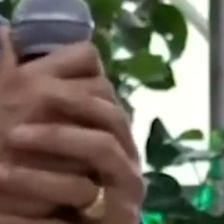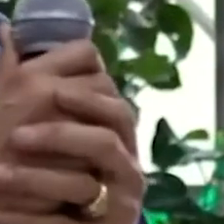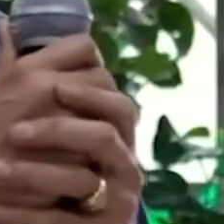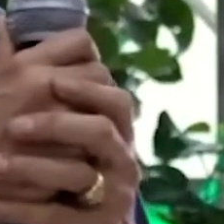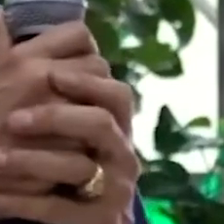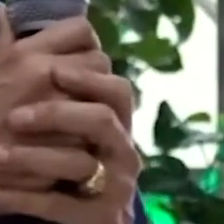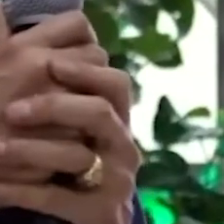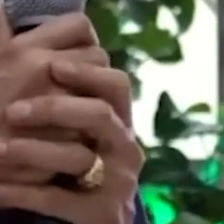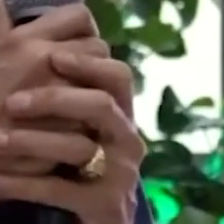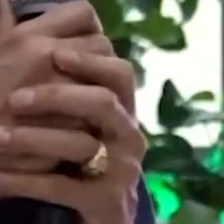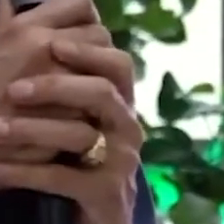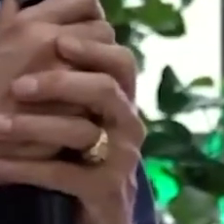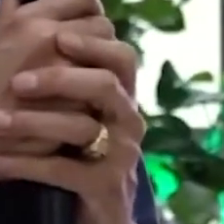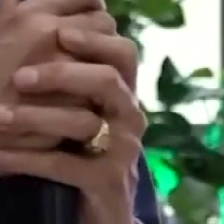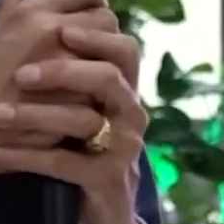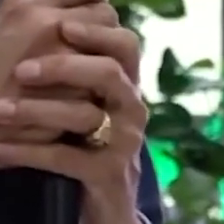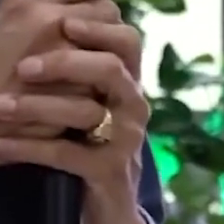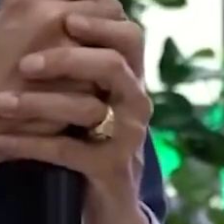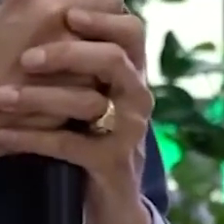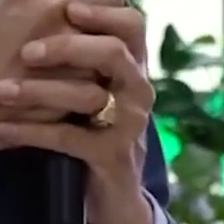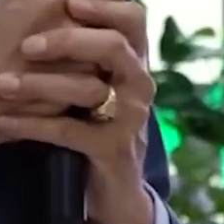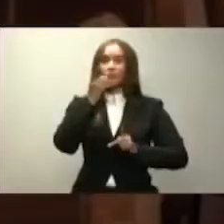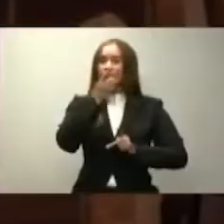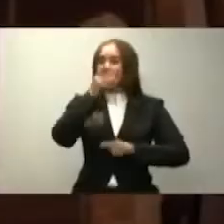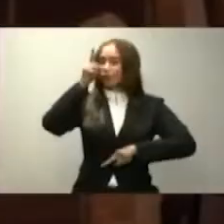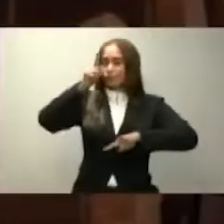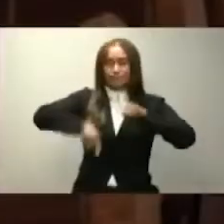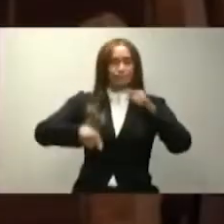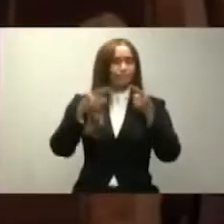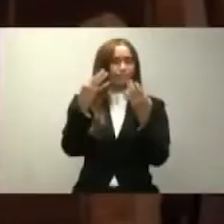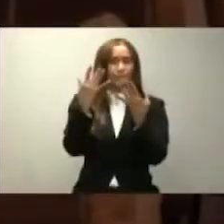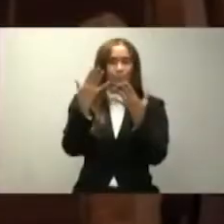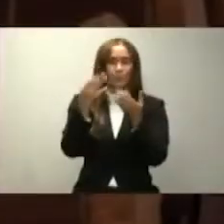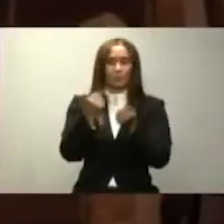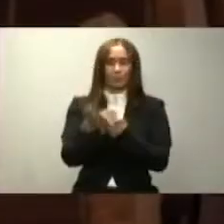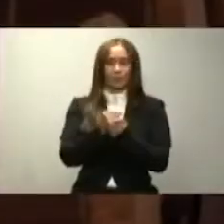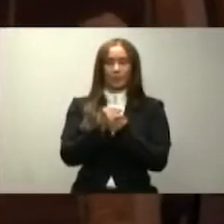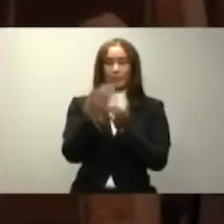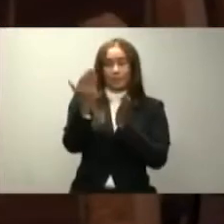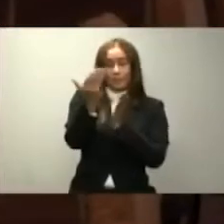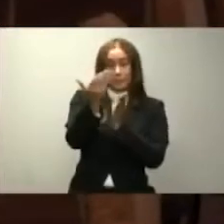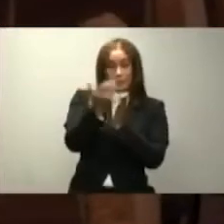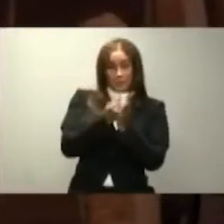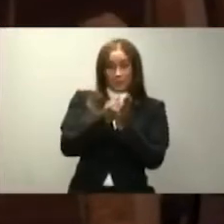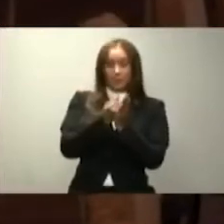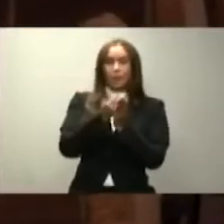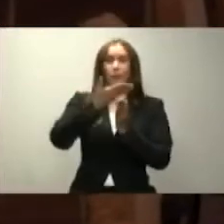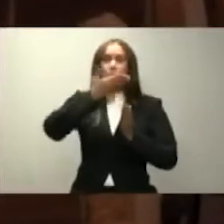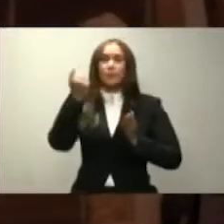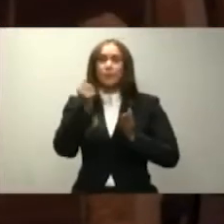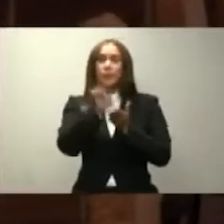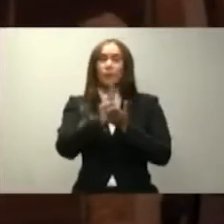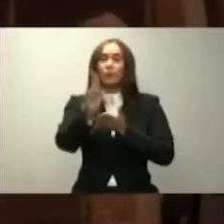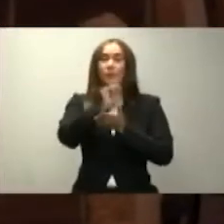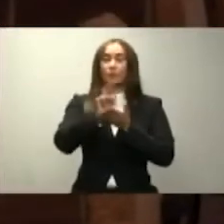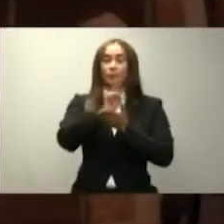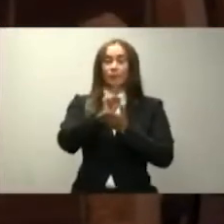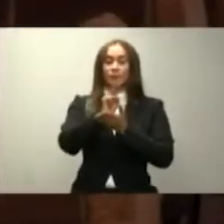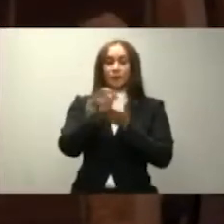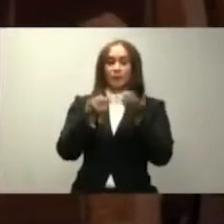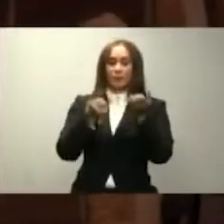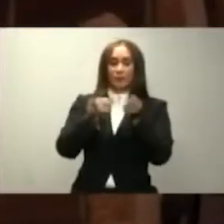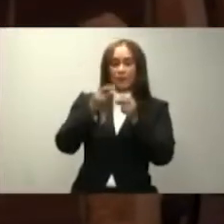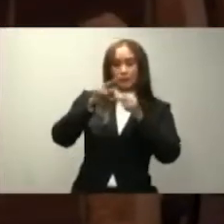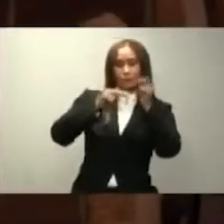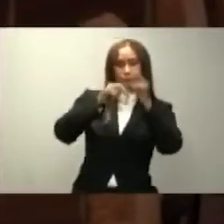Dirección Política de la Fuerza del Pueblo, atacó con acidez la pretensión del presidente de la República, Luis Abinader, de retirar la mitad de los fondos